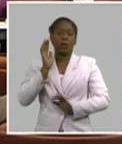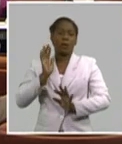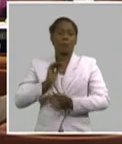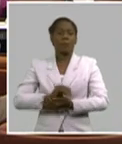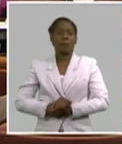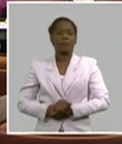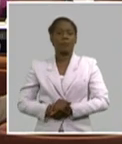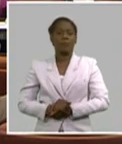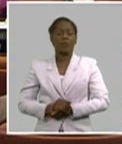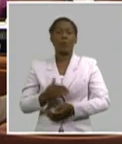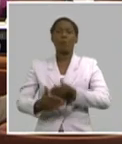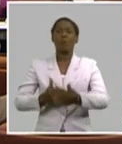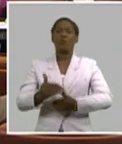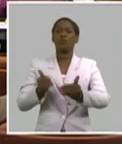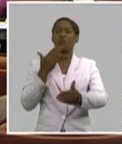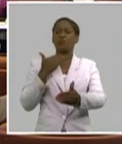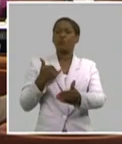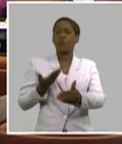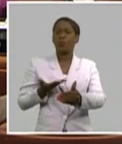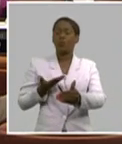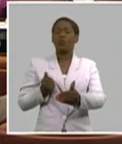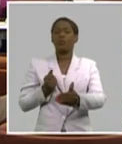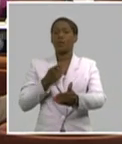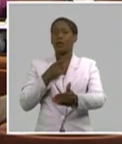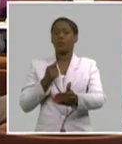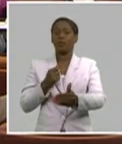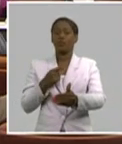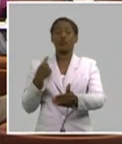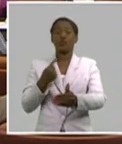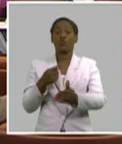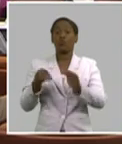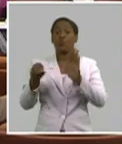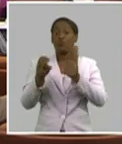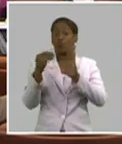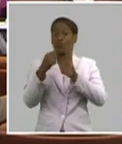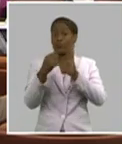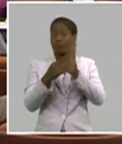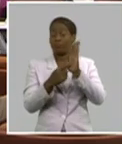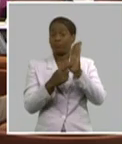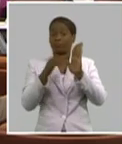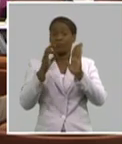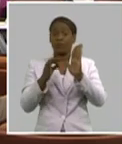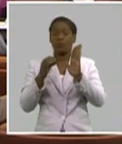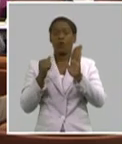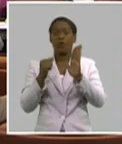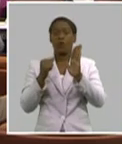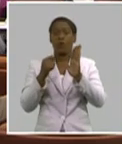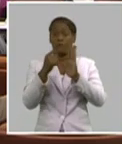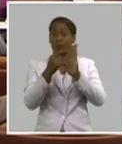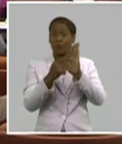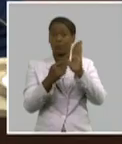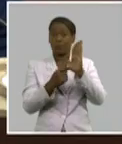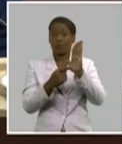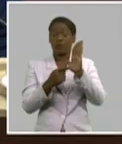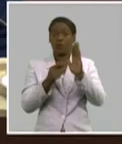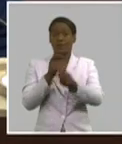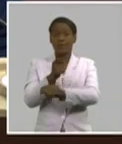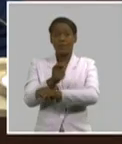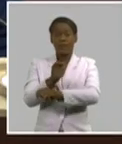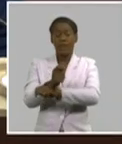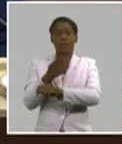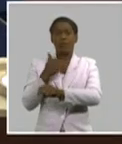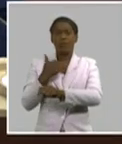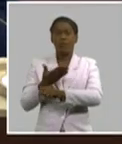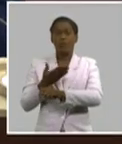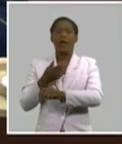Bueno, y serían también componentes de este sistema, si lo decidimos y si le queremos darle el enfoque desde el punto de vista de ciencia e innovación que se plantea